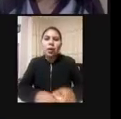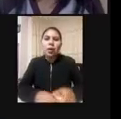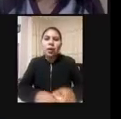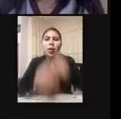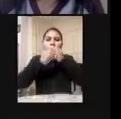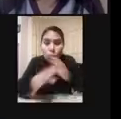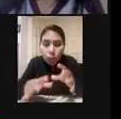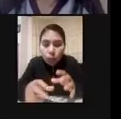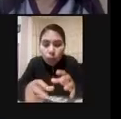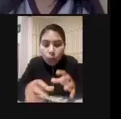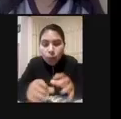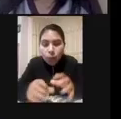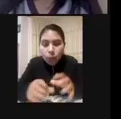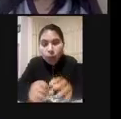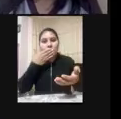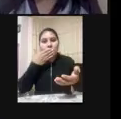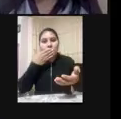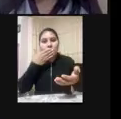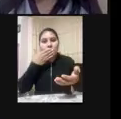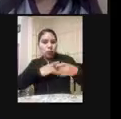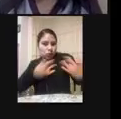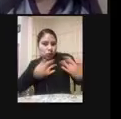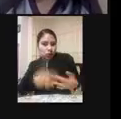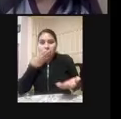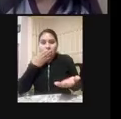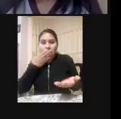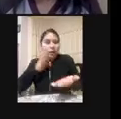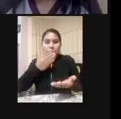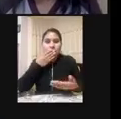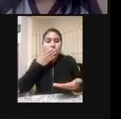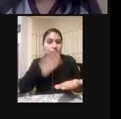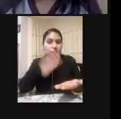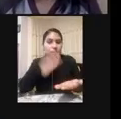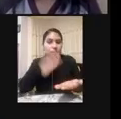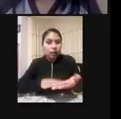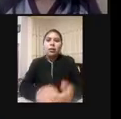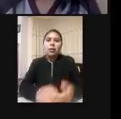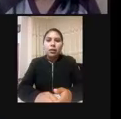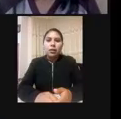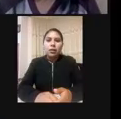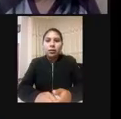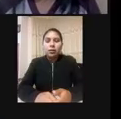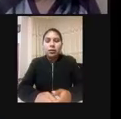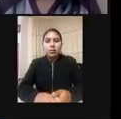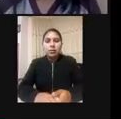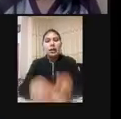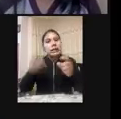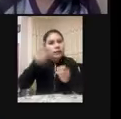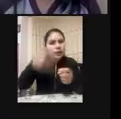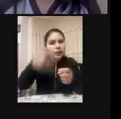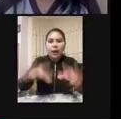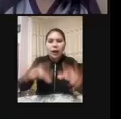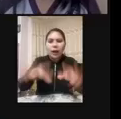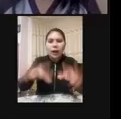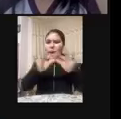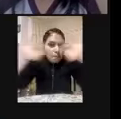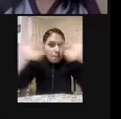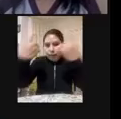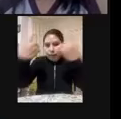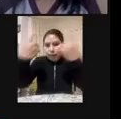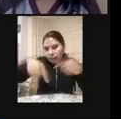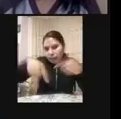solos o tenemos que hacer un seguimiento por cardiología. Esto es necesario para poder controlar la salud y la estabilidad para ver hasta